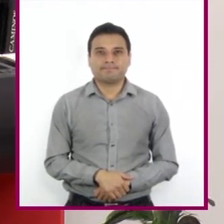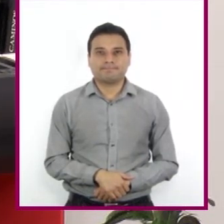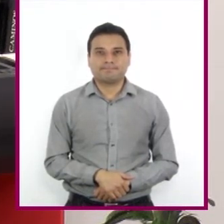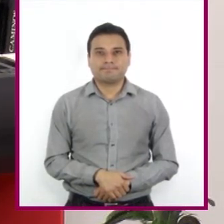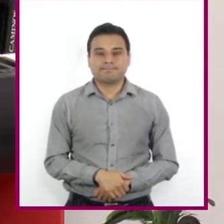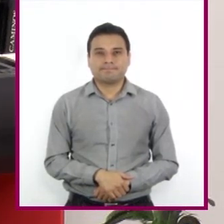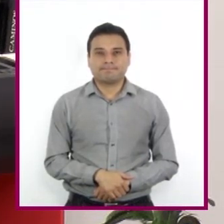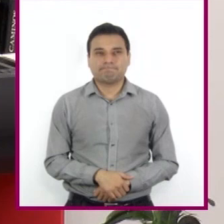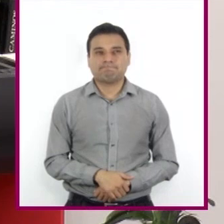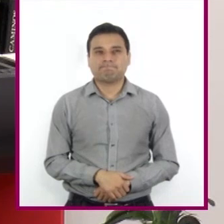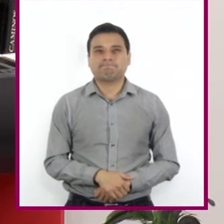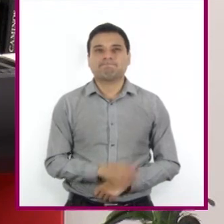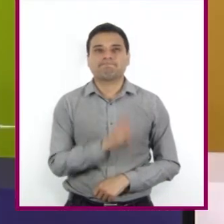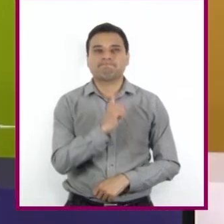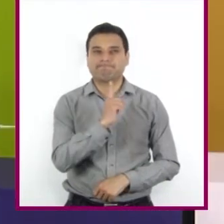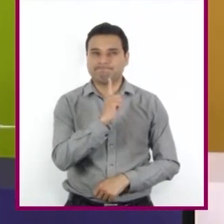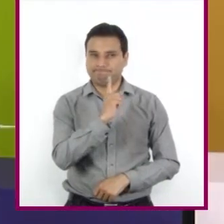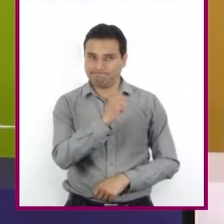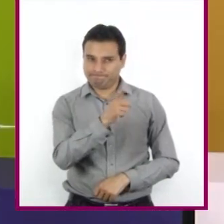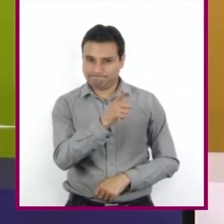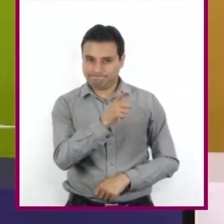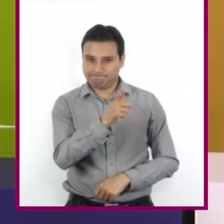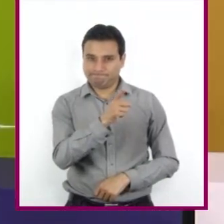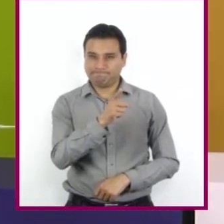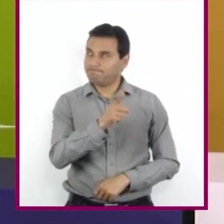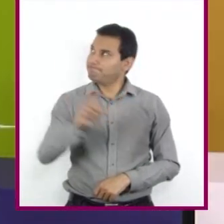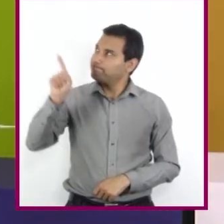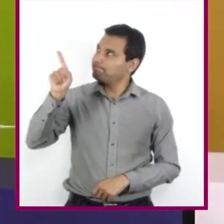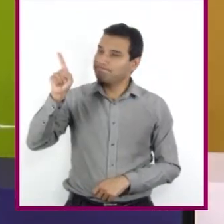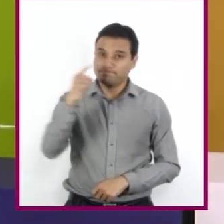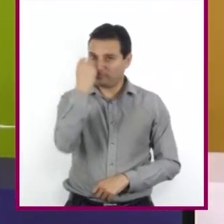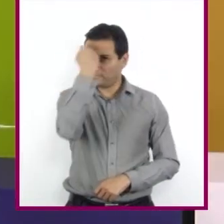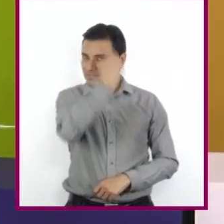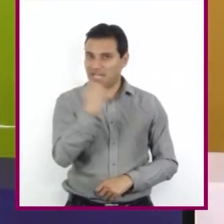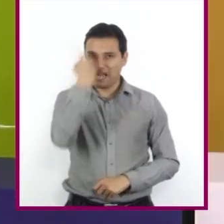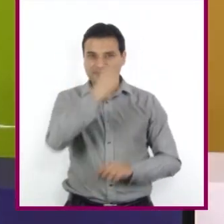Tengo la cara perfecta para esta pieza.